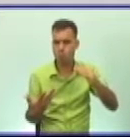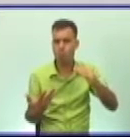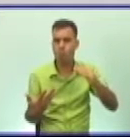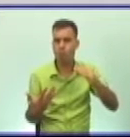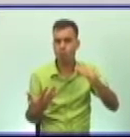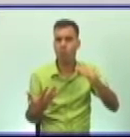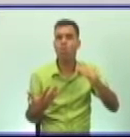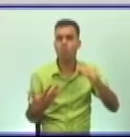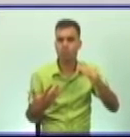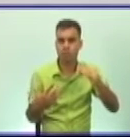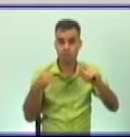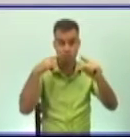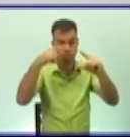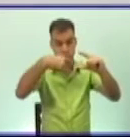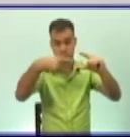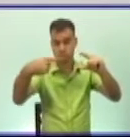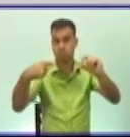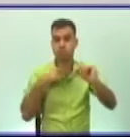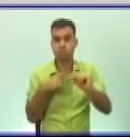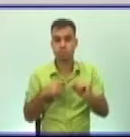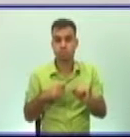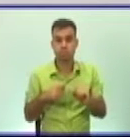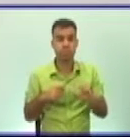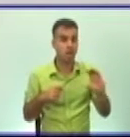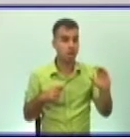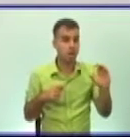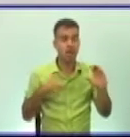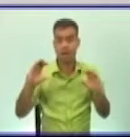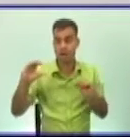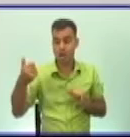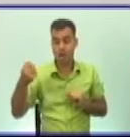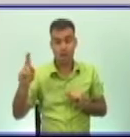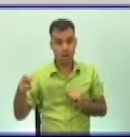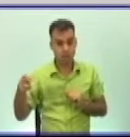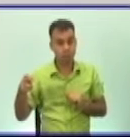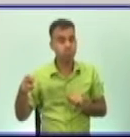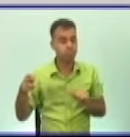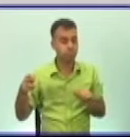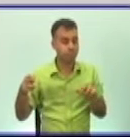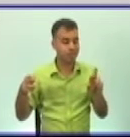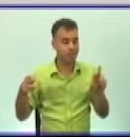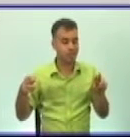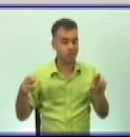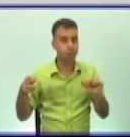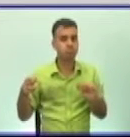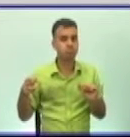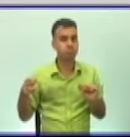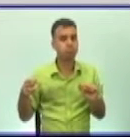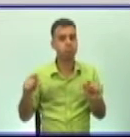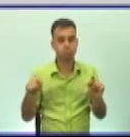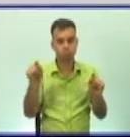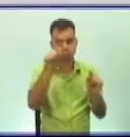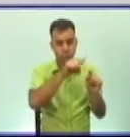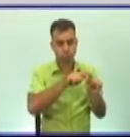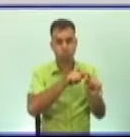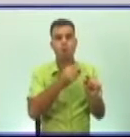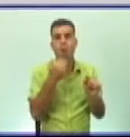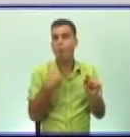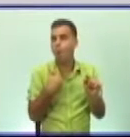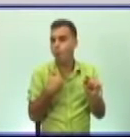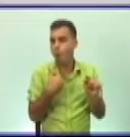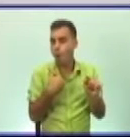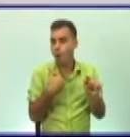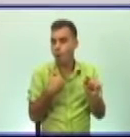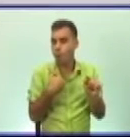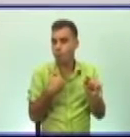un inductor, un capacitor y un resistor. Y entonces, ¿cómo obtener en este tipo de